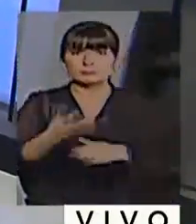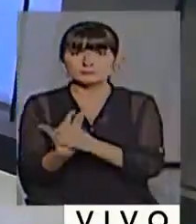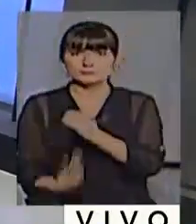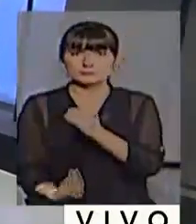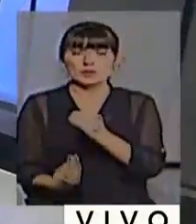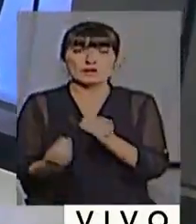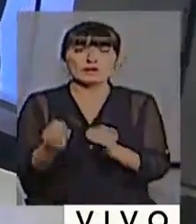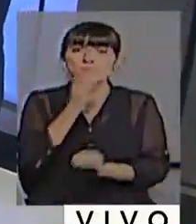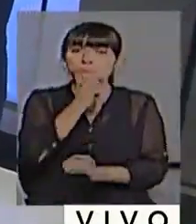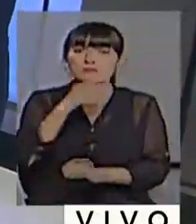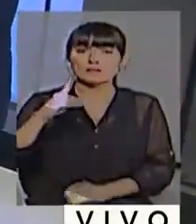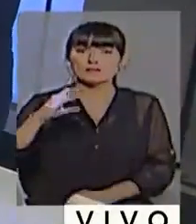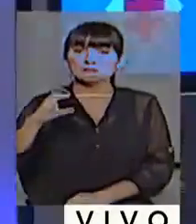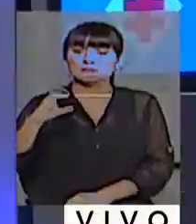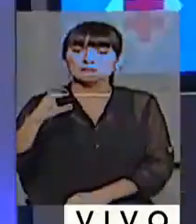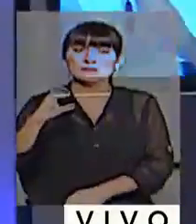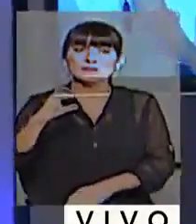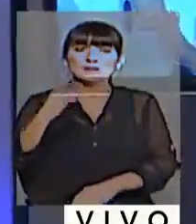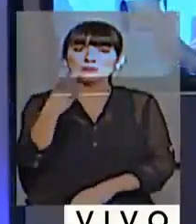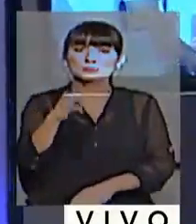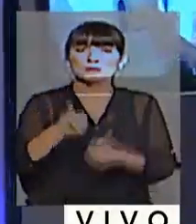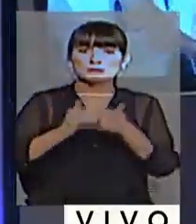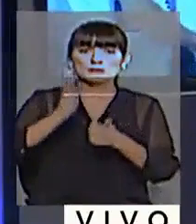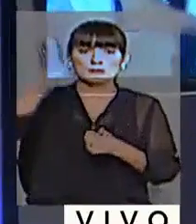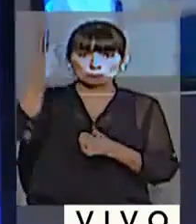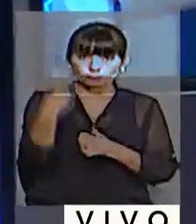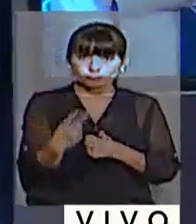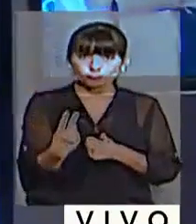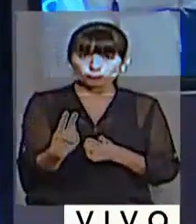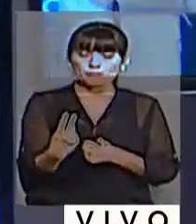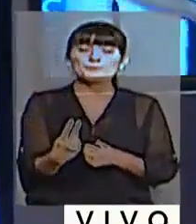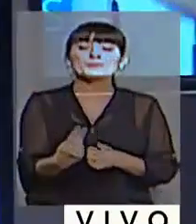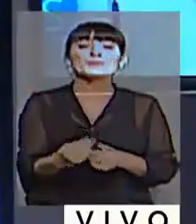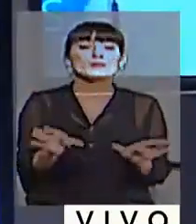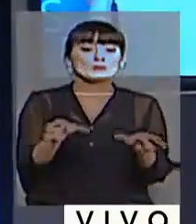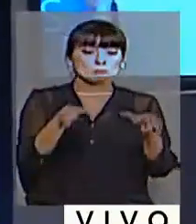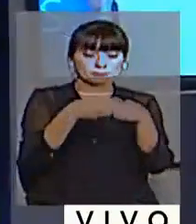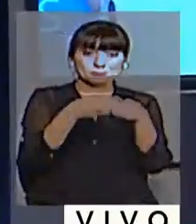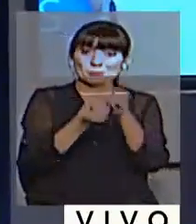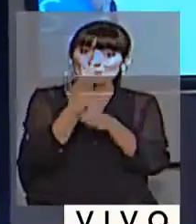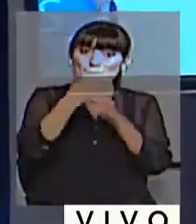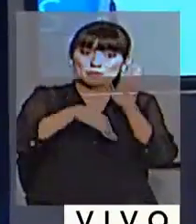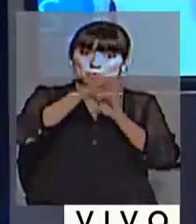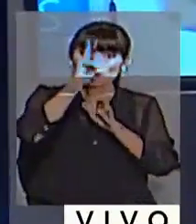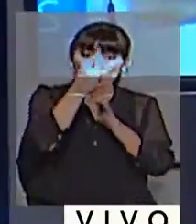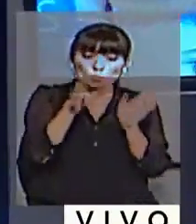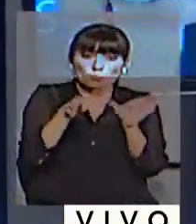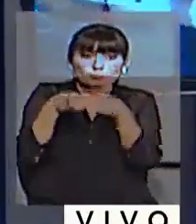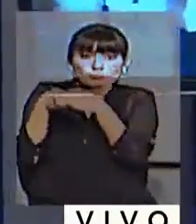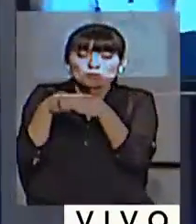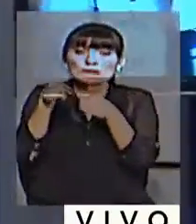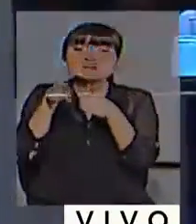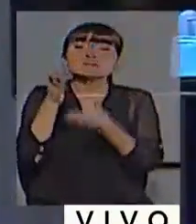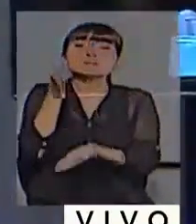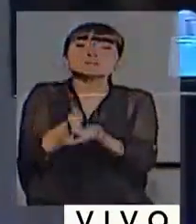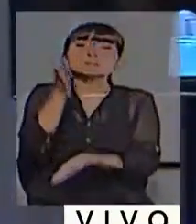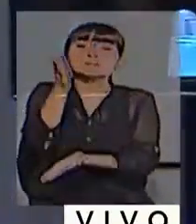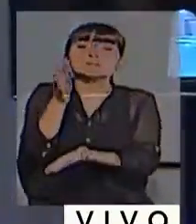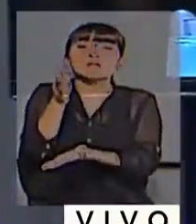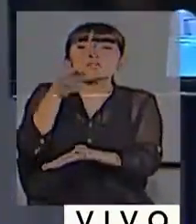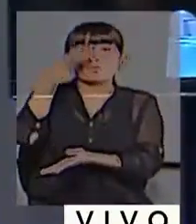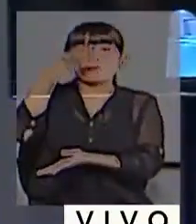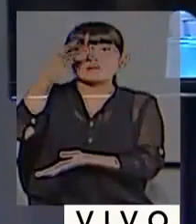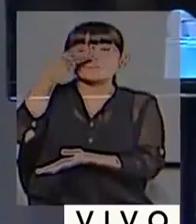democracia cristiana que va con candidato propio. Uno de los partidos de la nueva mayoría decidió llevar candidata a